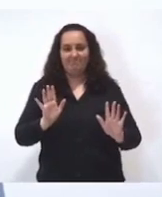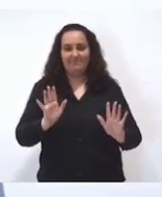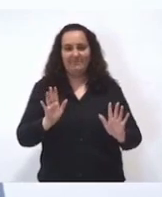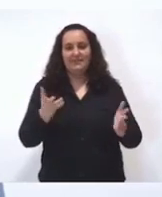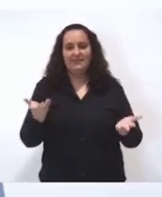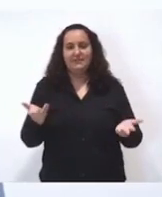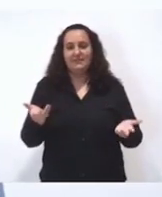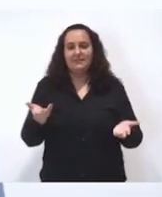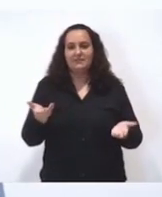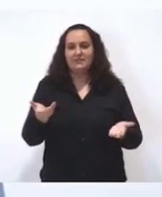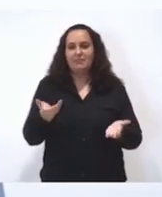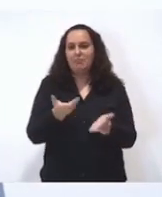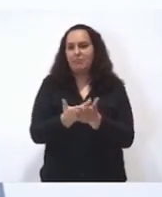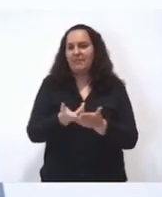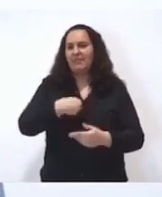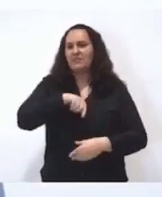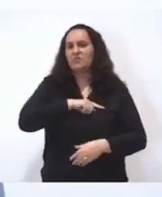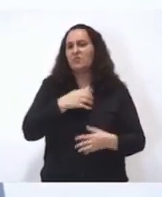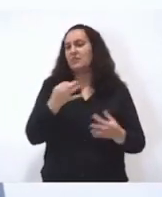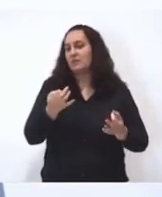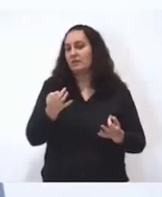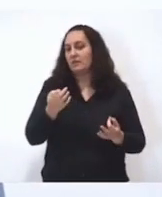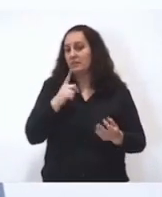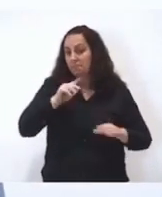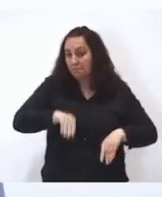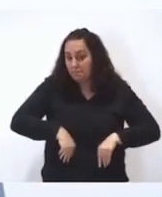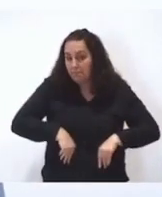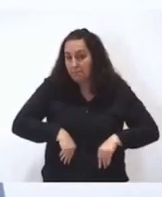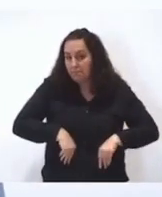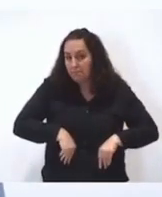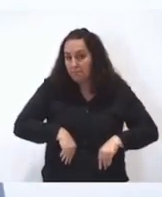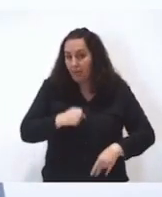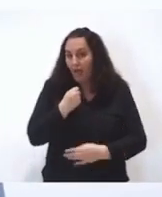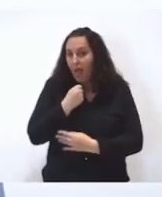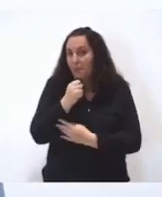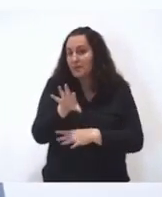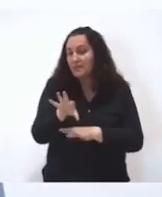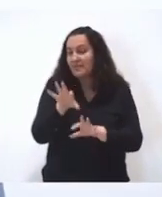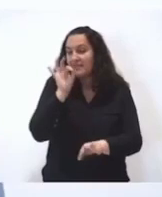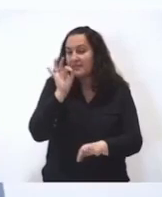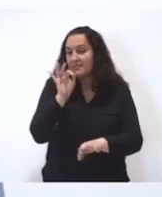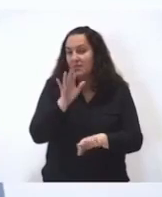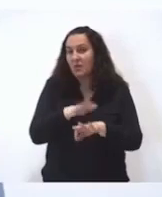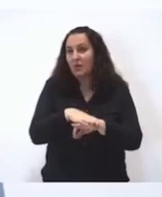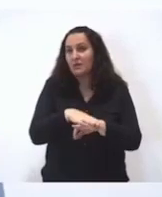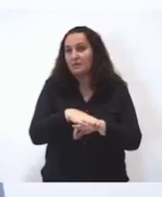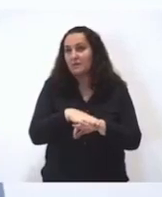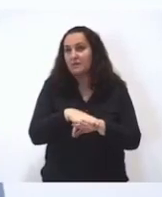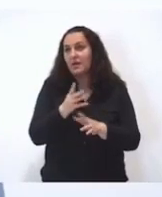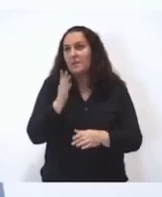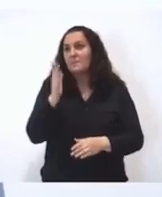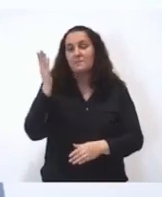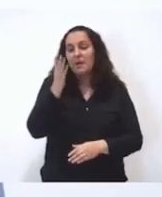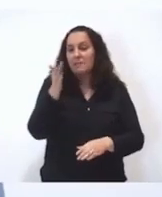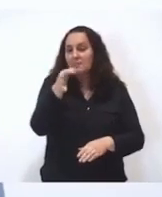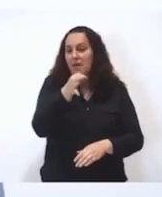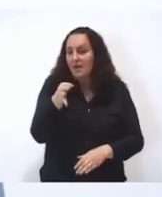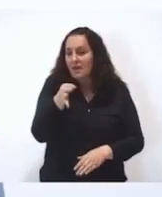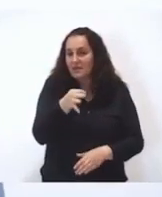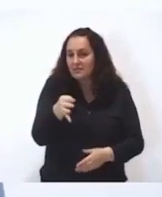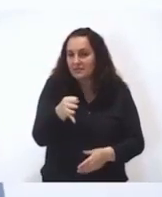¿Qué nos está pidiendo? ¿Que nos callemos? ¿Que apoyemos decisiones que van a causar daño a la isla? ¿Que